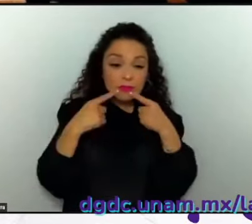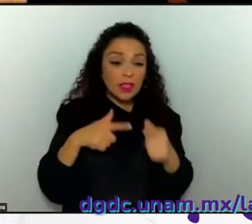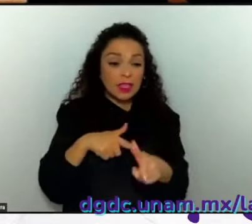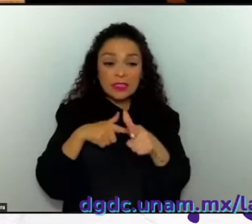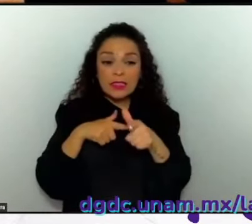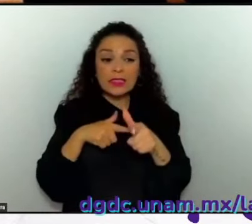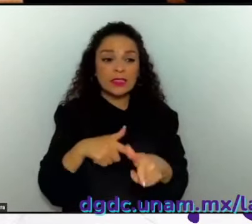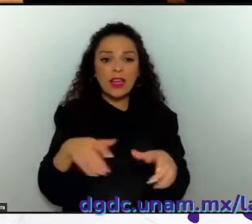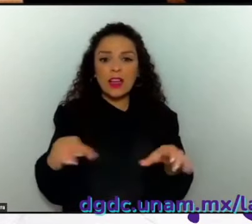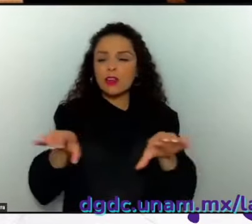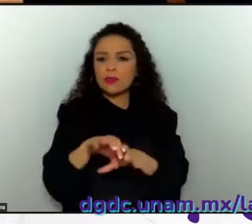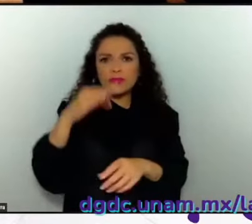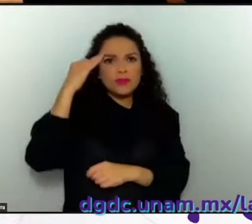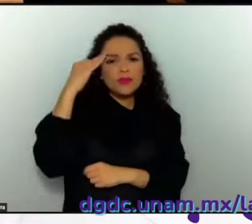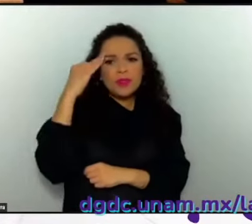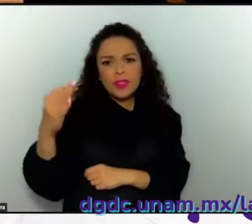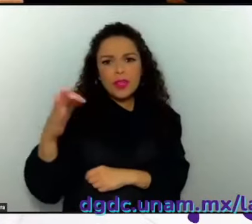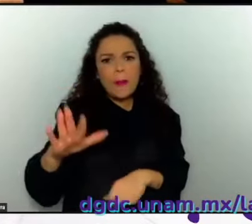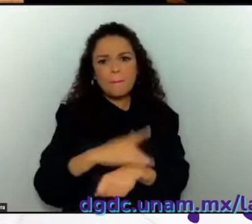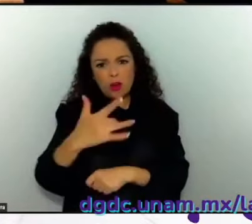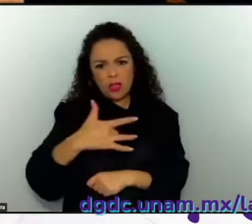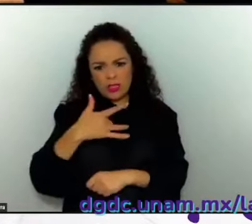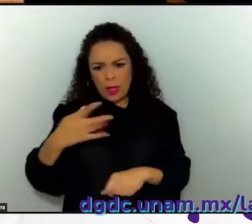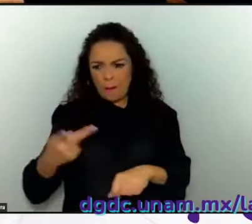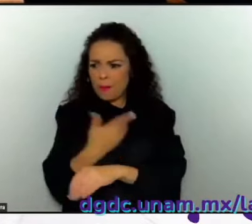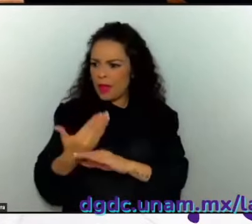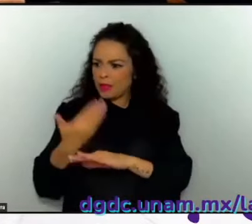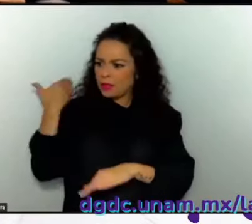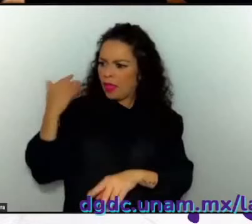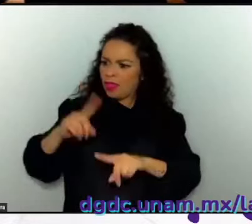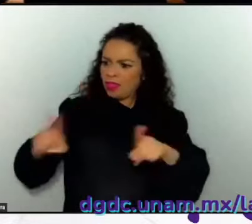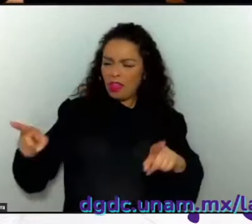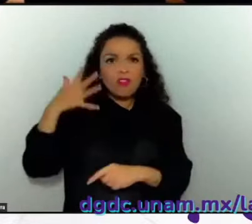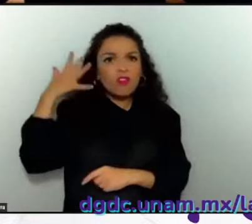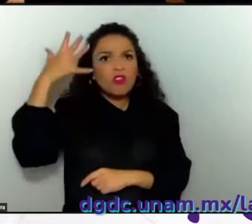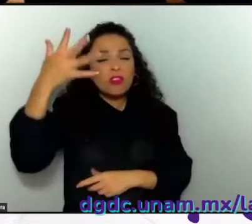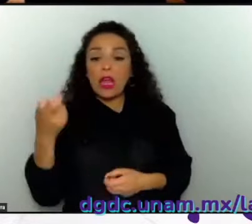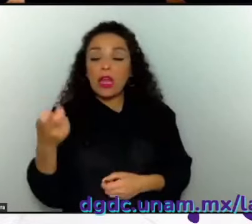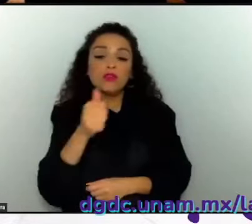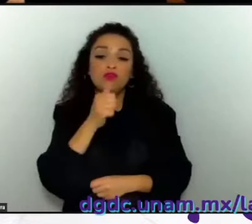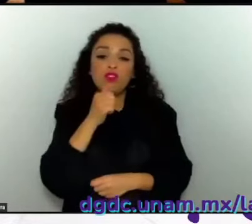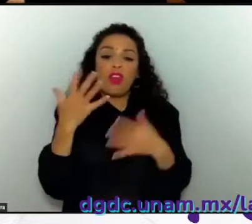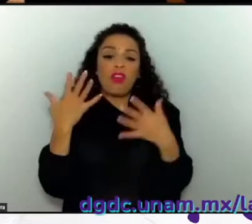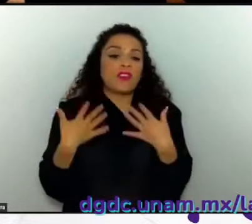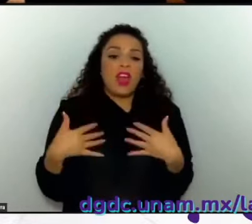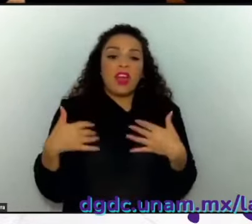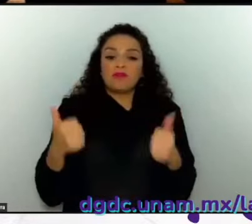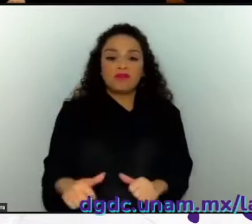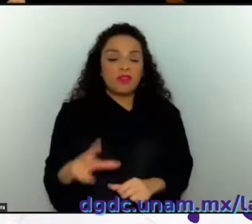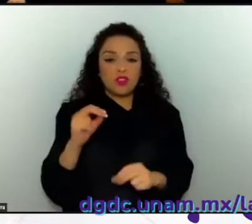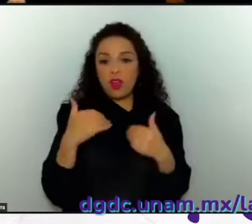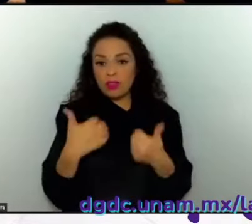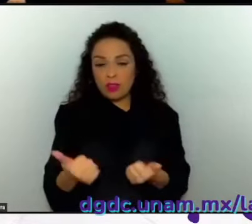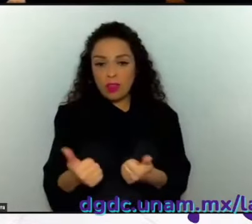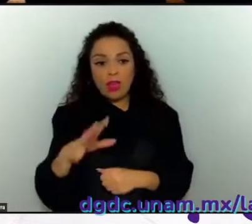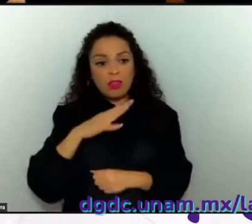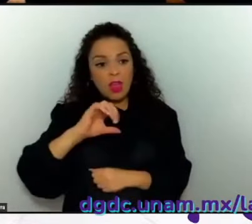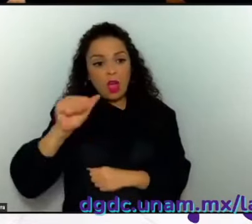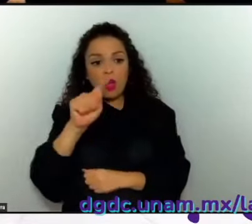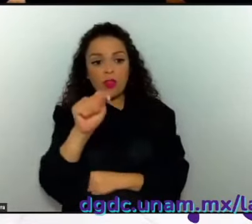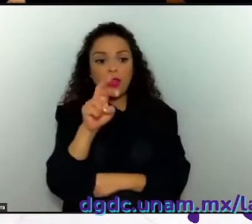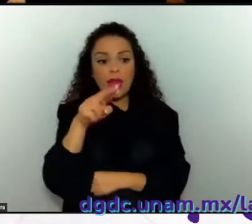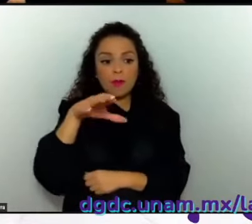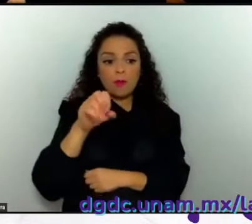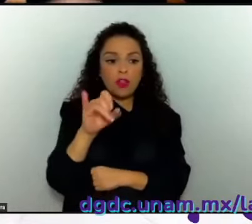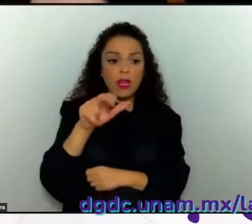que sentimos que el pasado es distinto al futuro y que el presente, o sea, eso no nos queda claro. Hay nociones de termodinámica que nos dicen que la flecha del tiempo